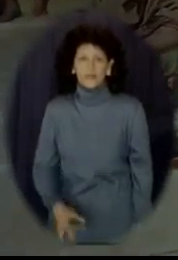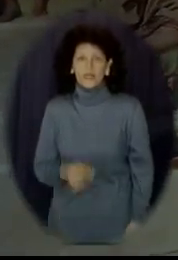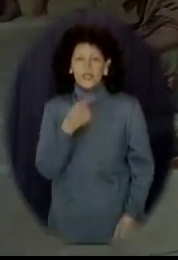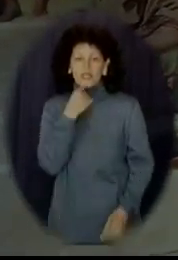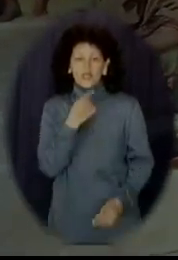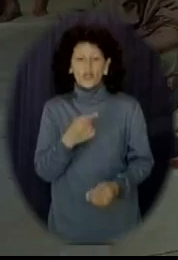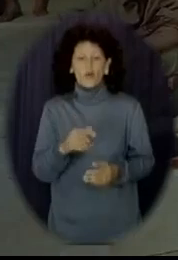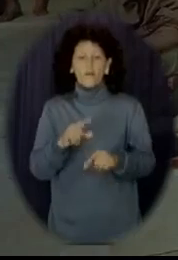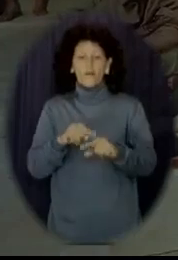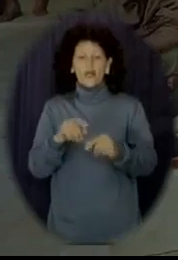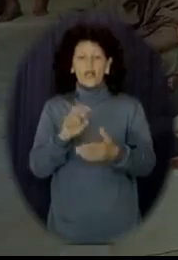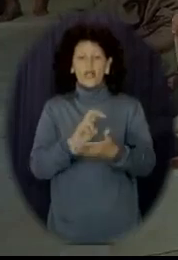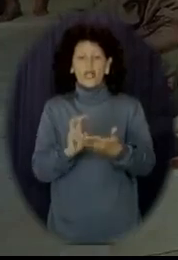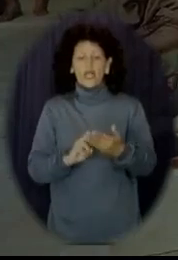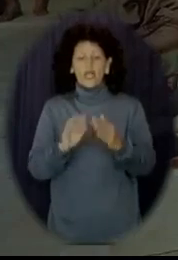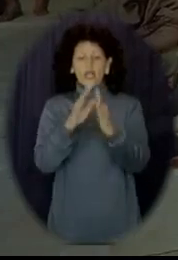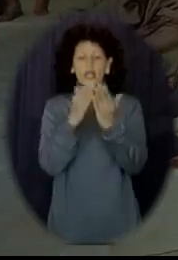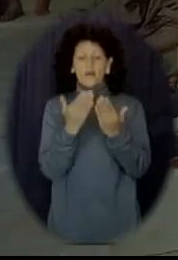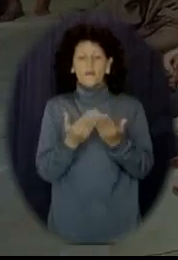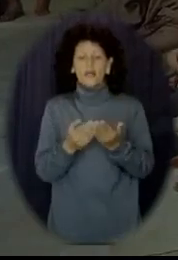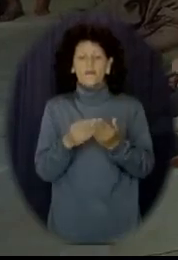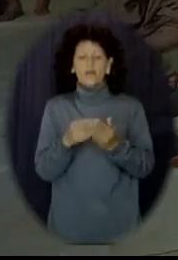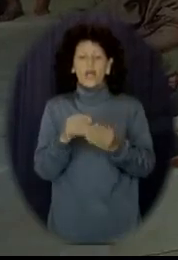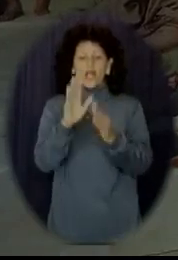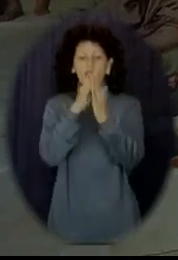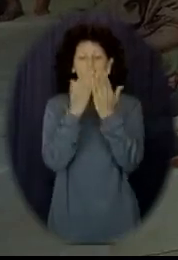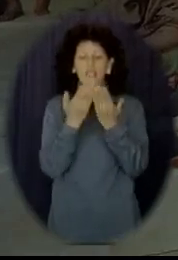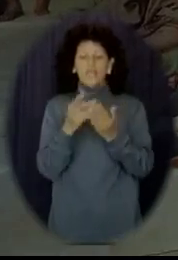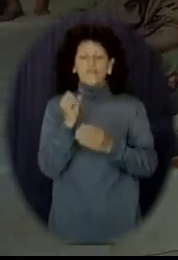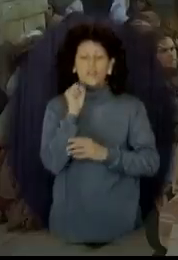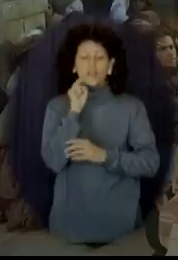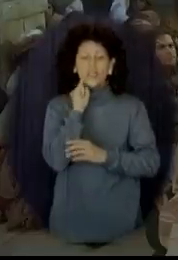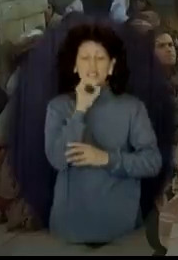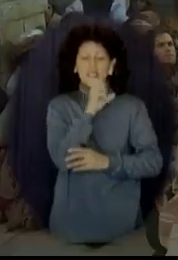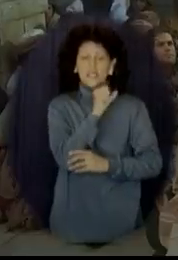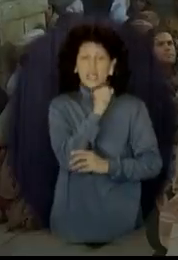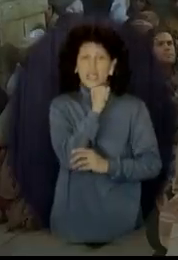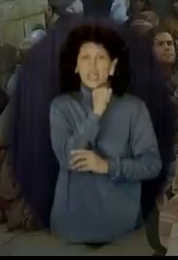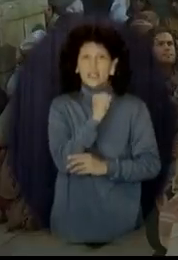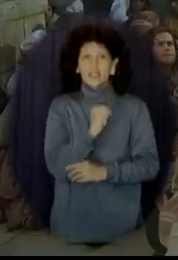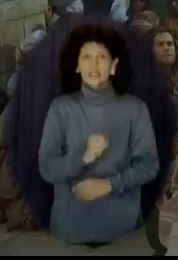Y le dieron a leer el libro del profeta Isaías.